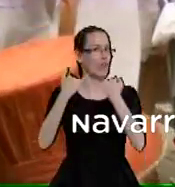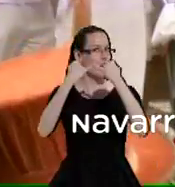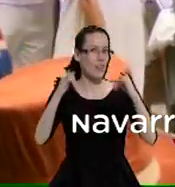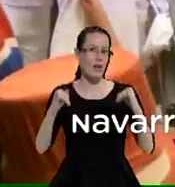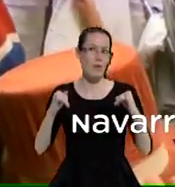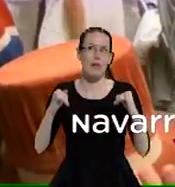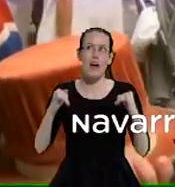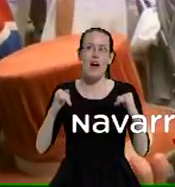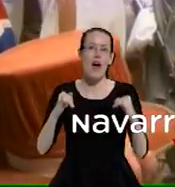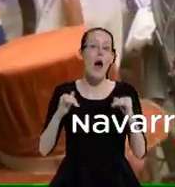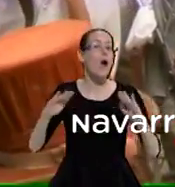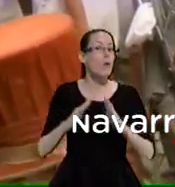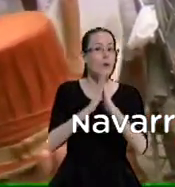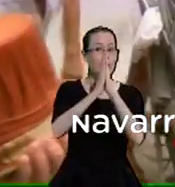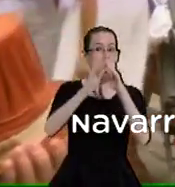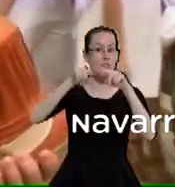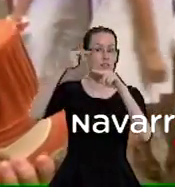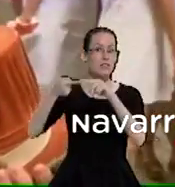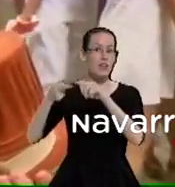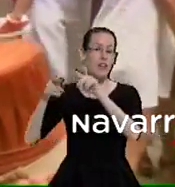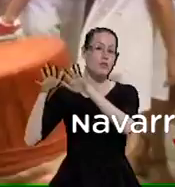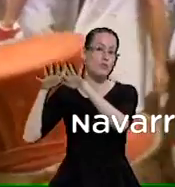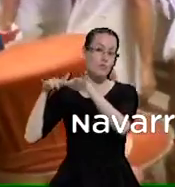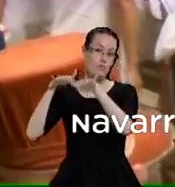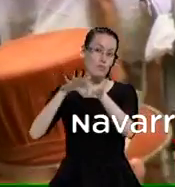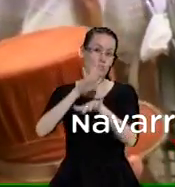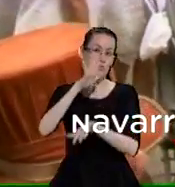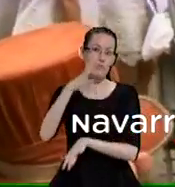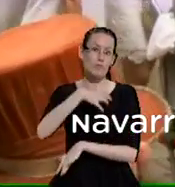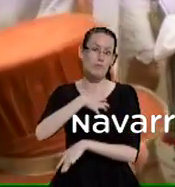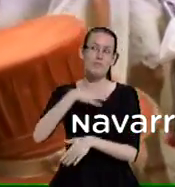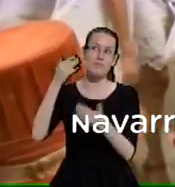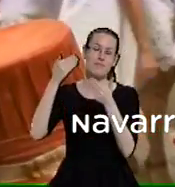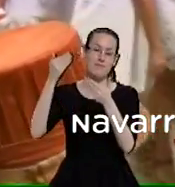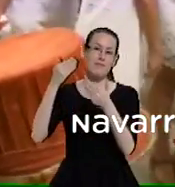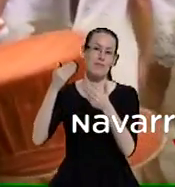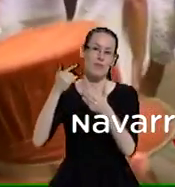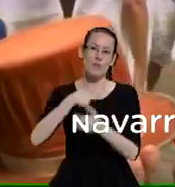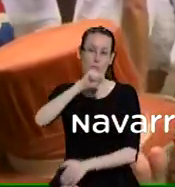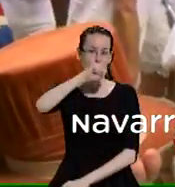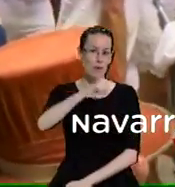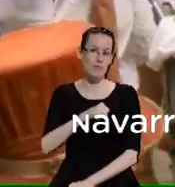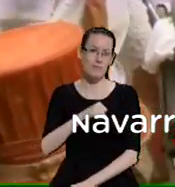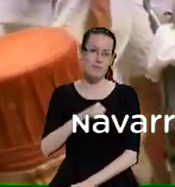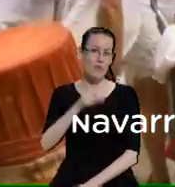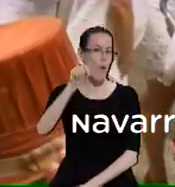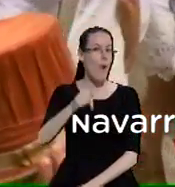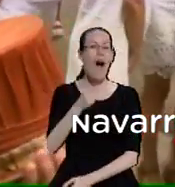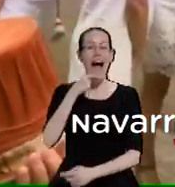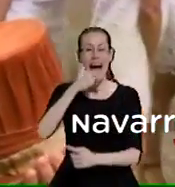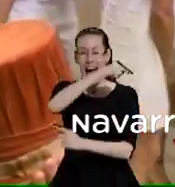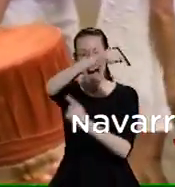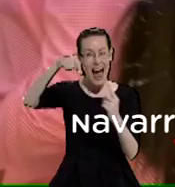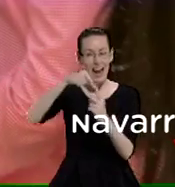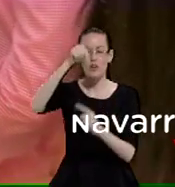pues con la misa y con la procesión en honor al santo, con toda la devoción que tenemos. El día mejor del año, claro,